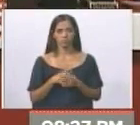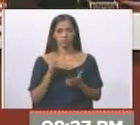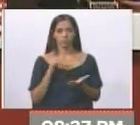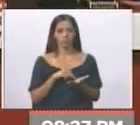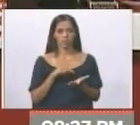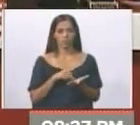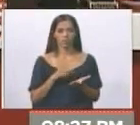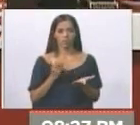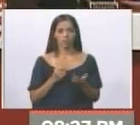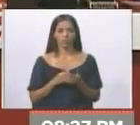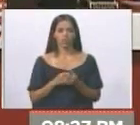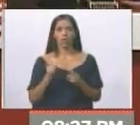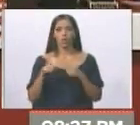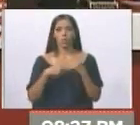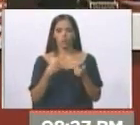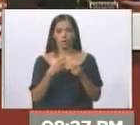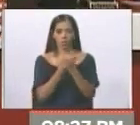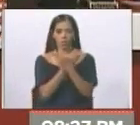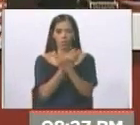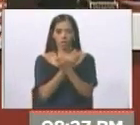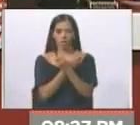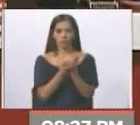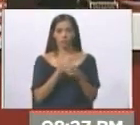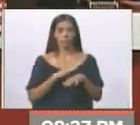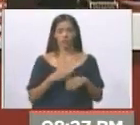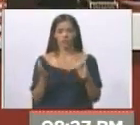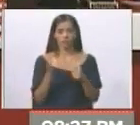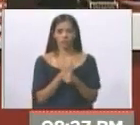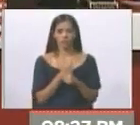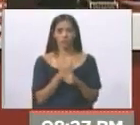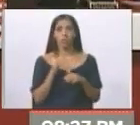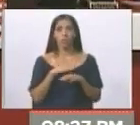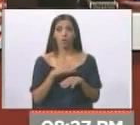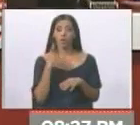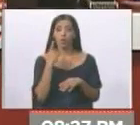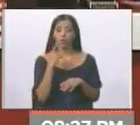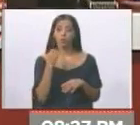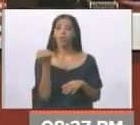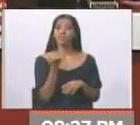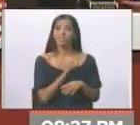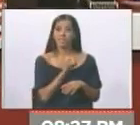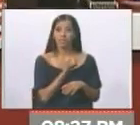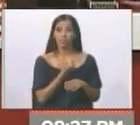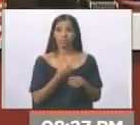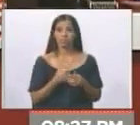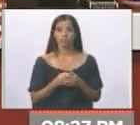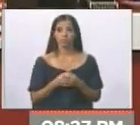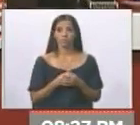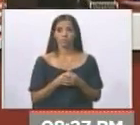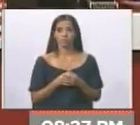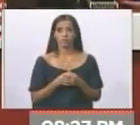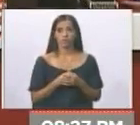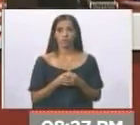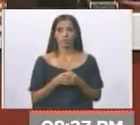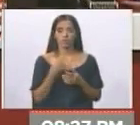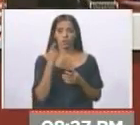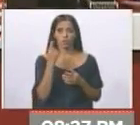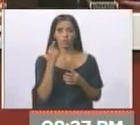Fue llevado después, los restos fueron llevados allá. ¿Por qué fue descubierto? Porque uno de los asesinos, en un